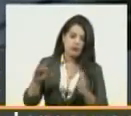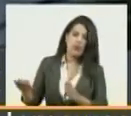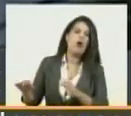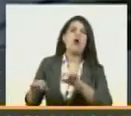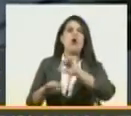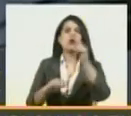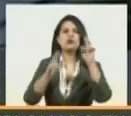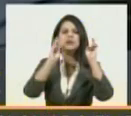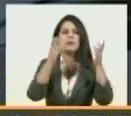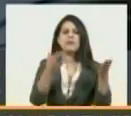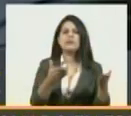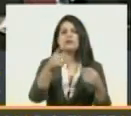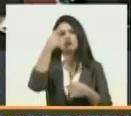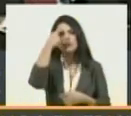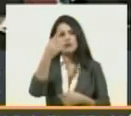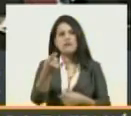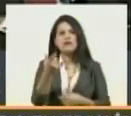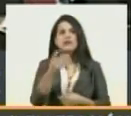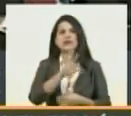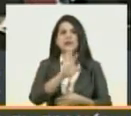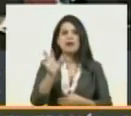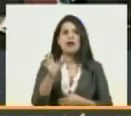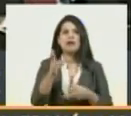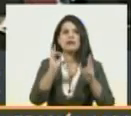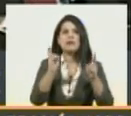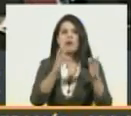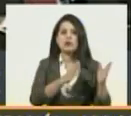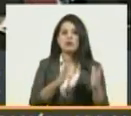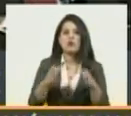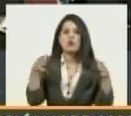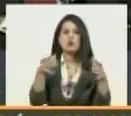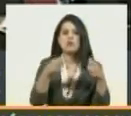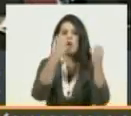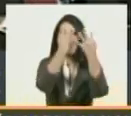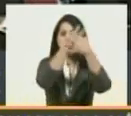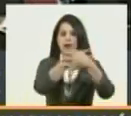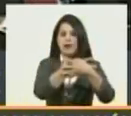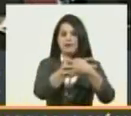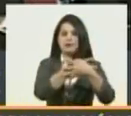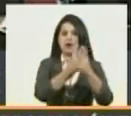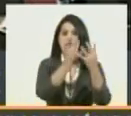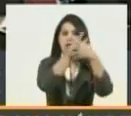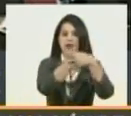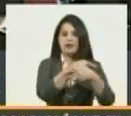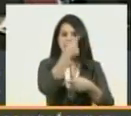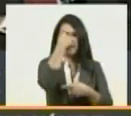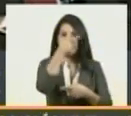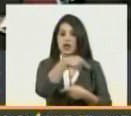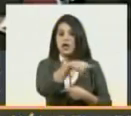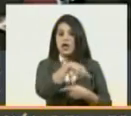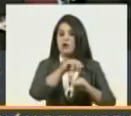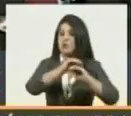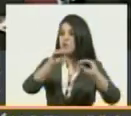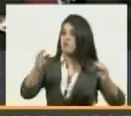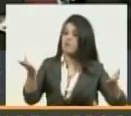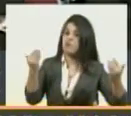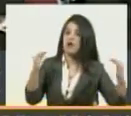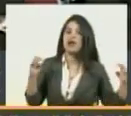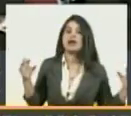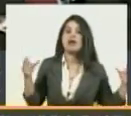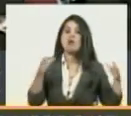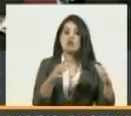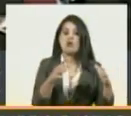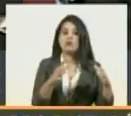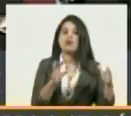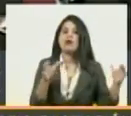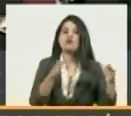bien saben, en el ámbito de la Organización de los Estados Americanos, se había convocado una reunión